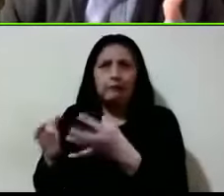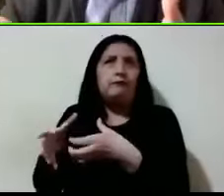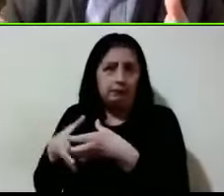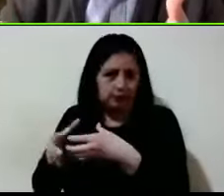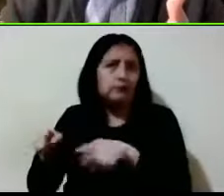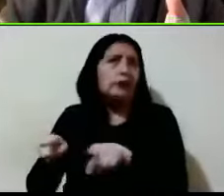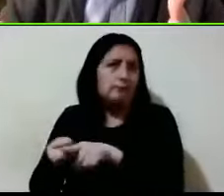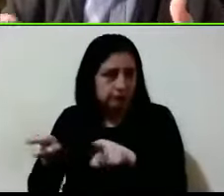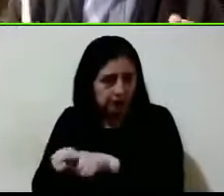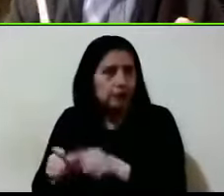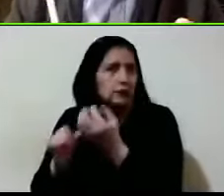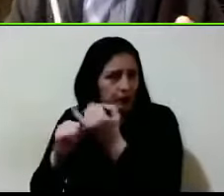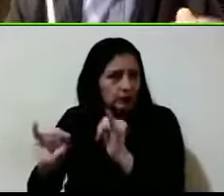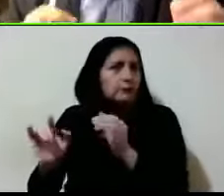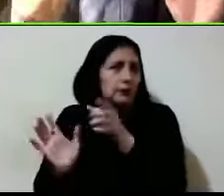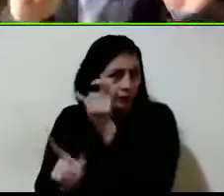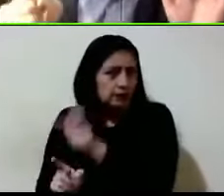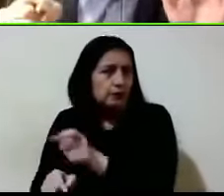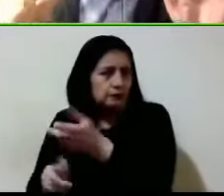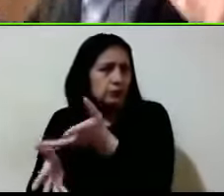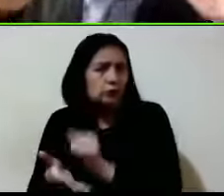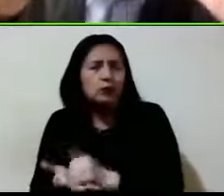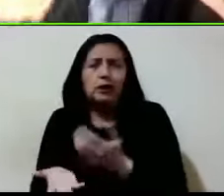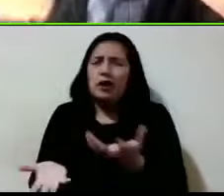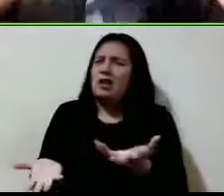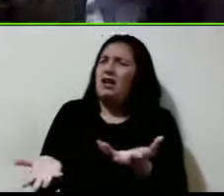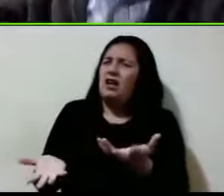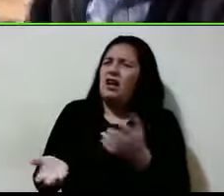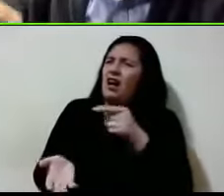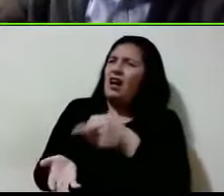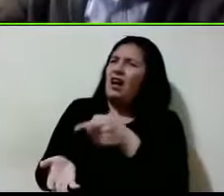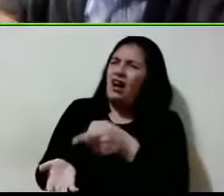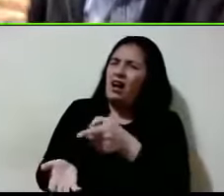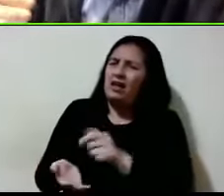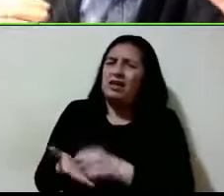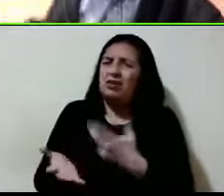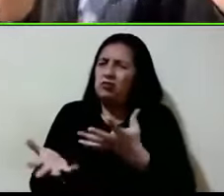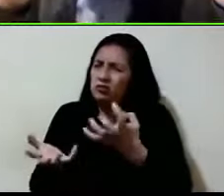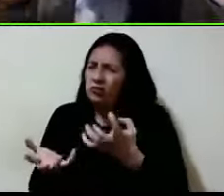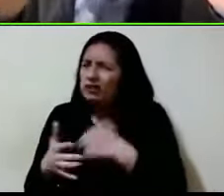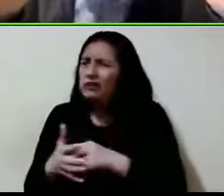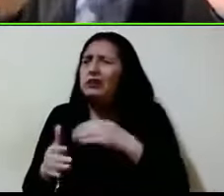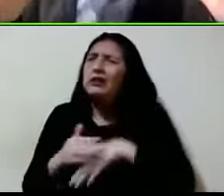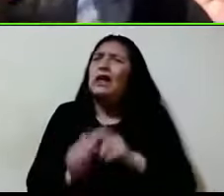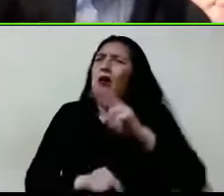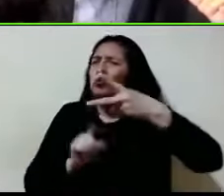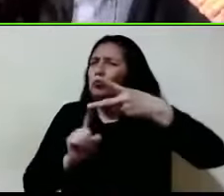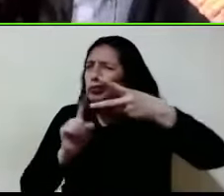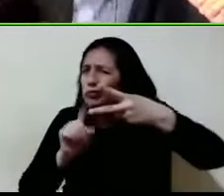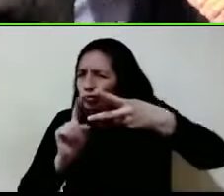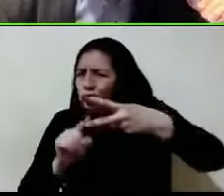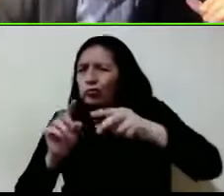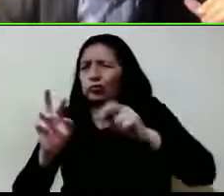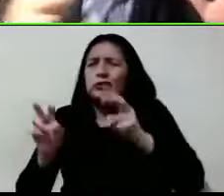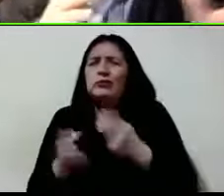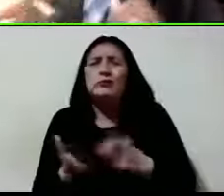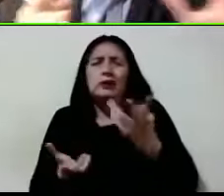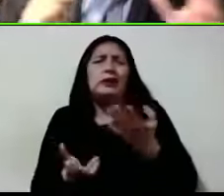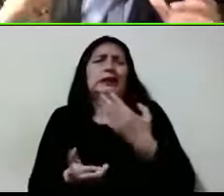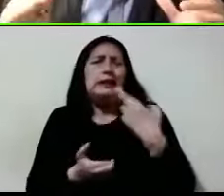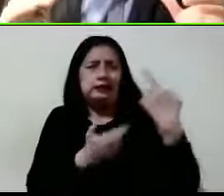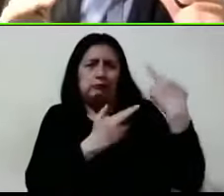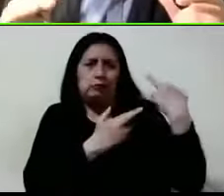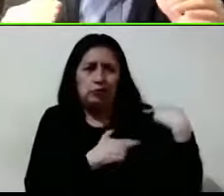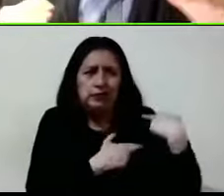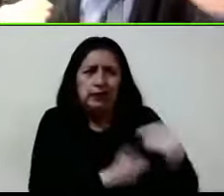se desarrolla autonomía, ¿no? Ahí quería entrar a un segundo eje y tiene que ver con el rol del docente, del que ya